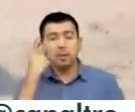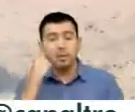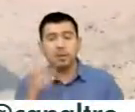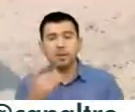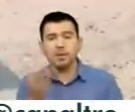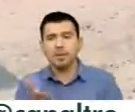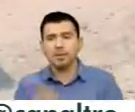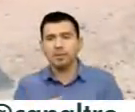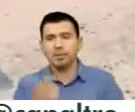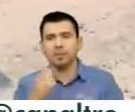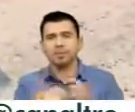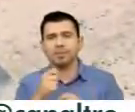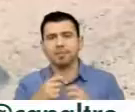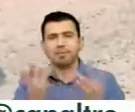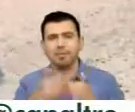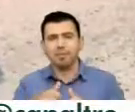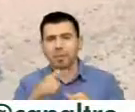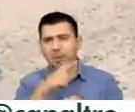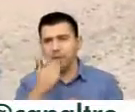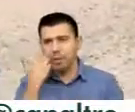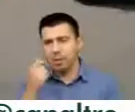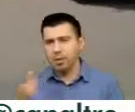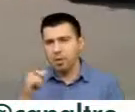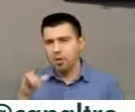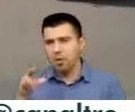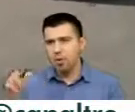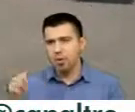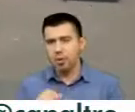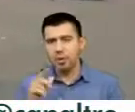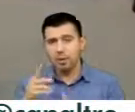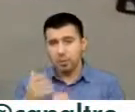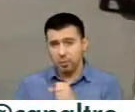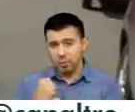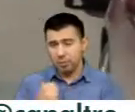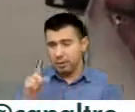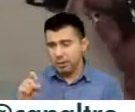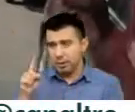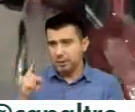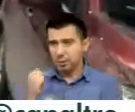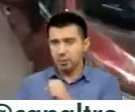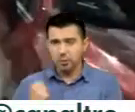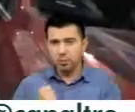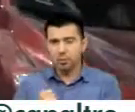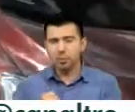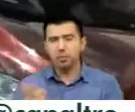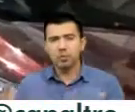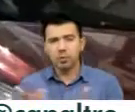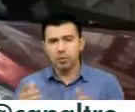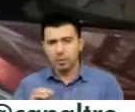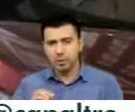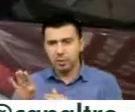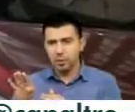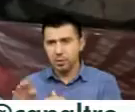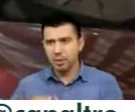de la comerciante gloria maría contra la chinchilla de 61 años secuestrada en chinácota